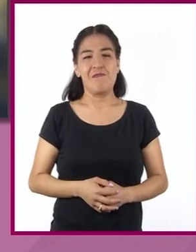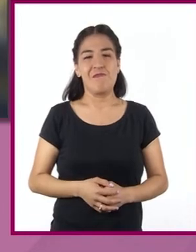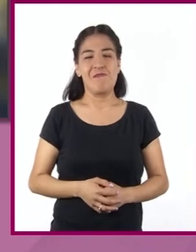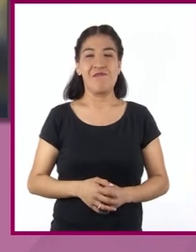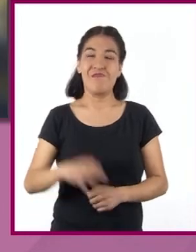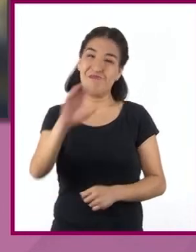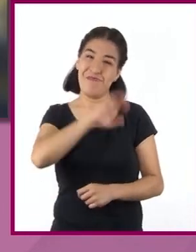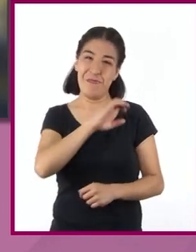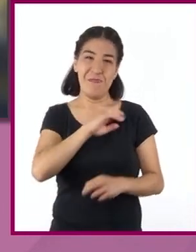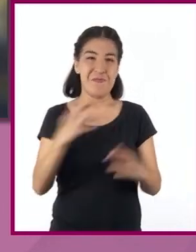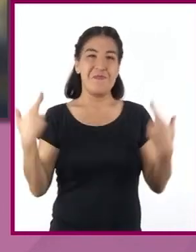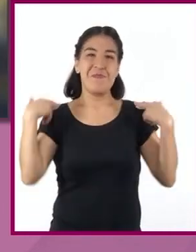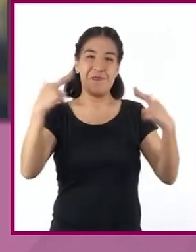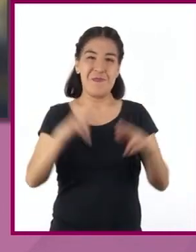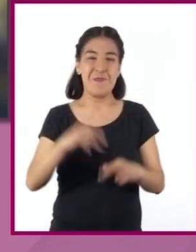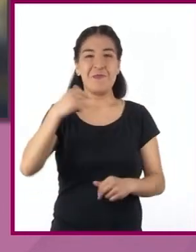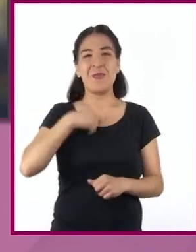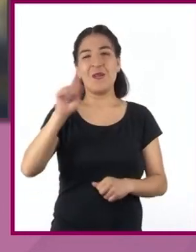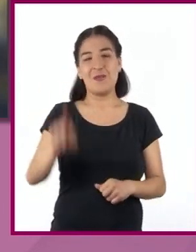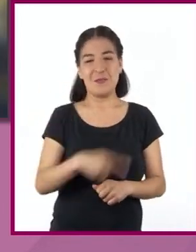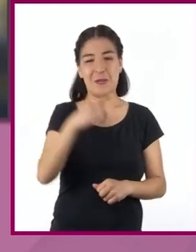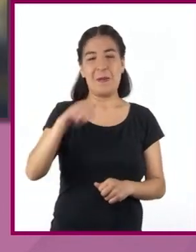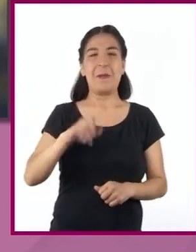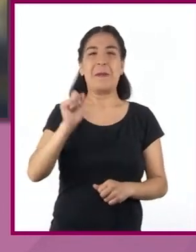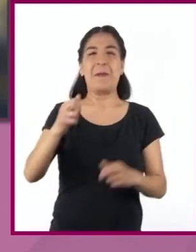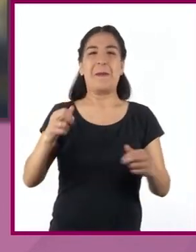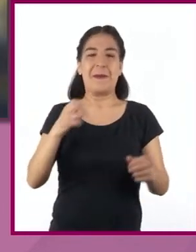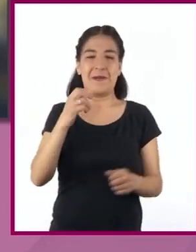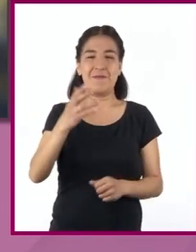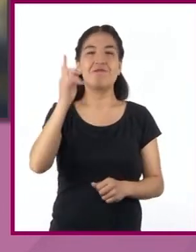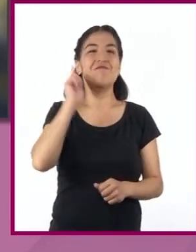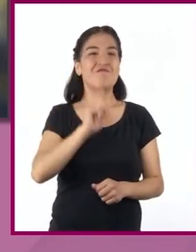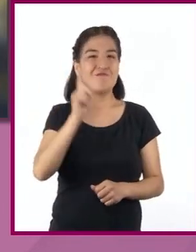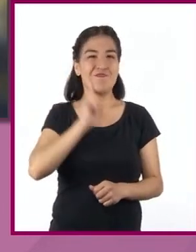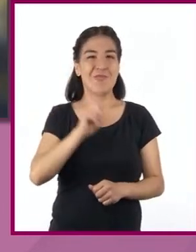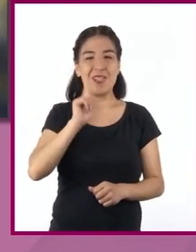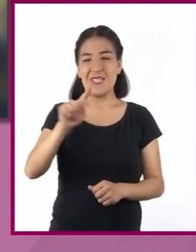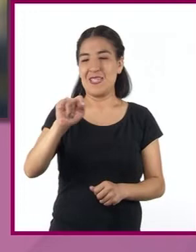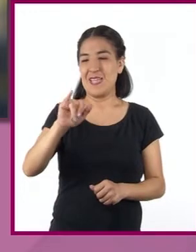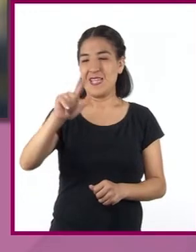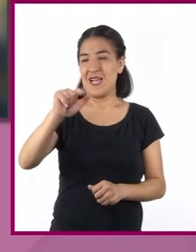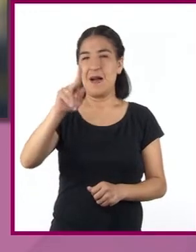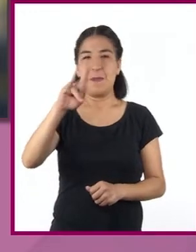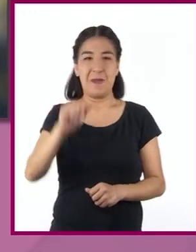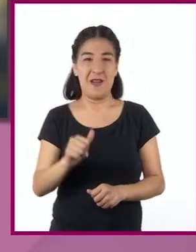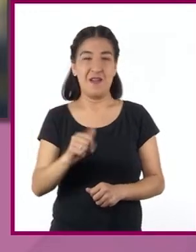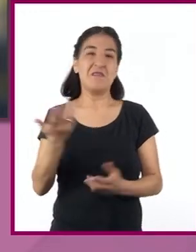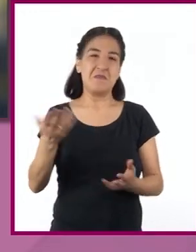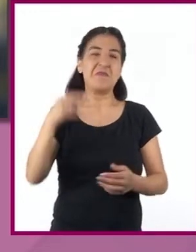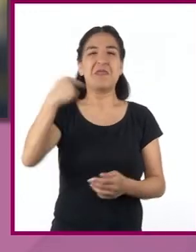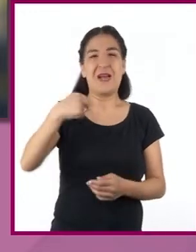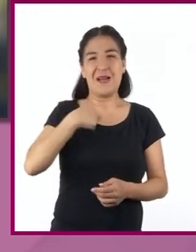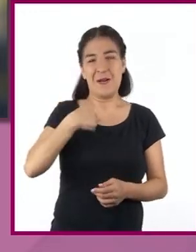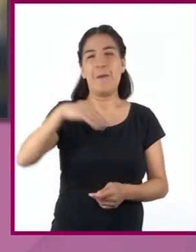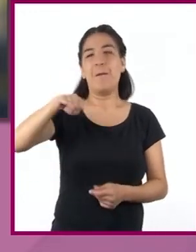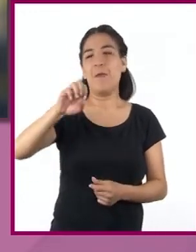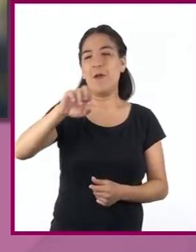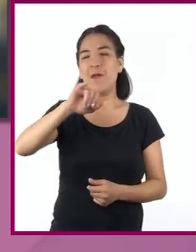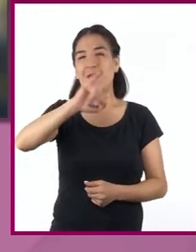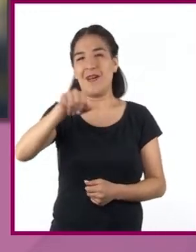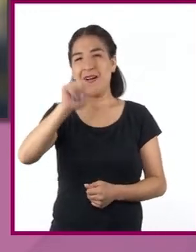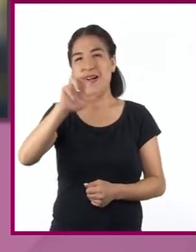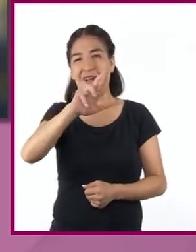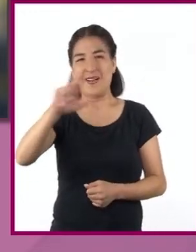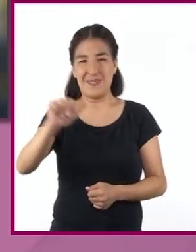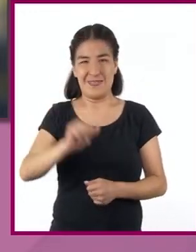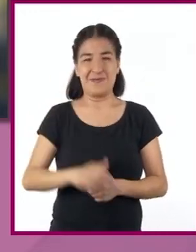Queridas maestras, soy una hembra de tilapia, o como todos me conocen, mojarra. Desde hace